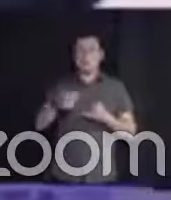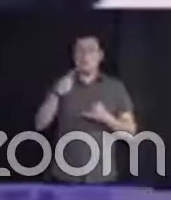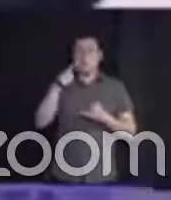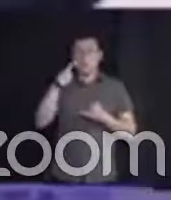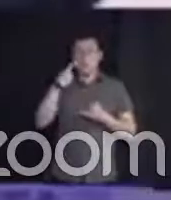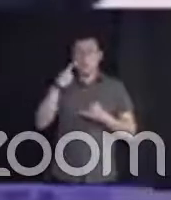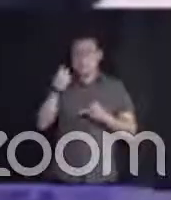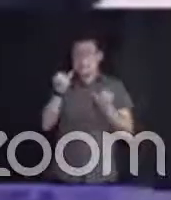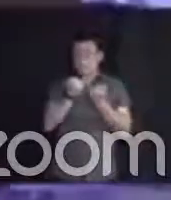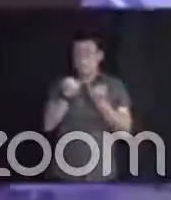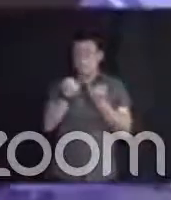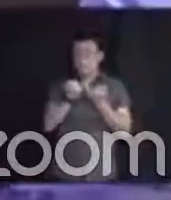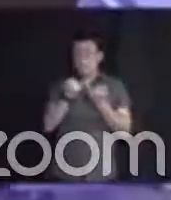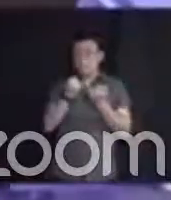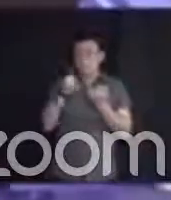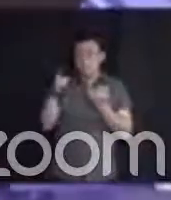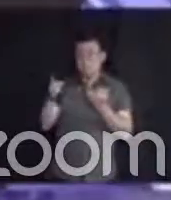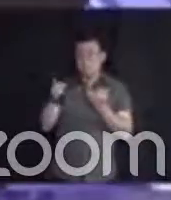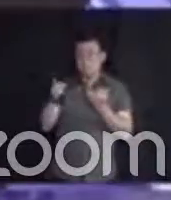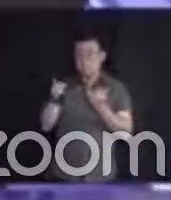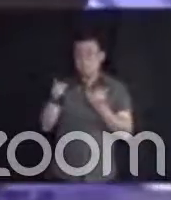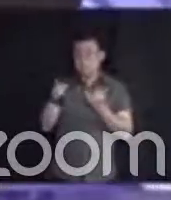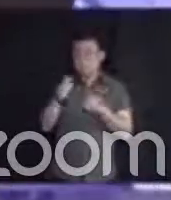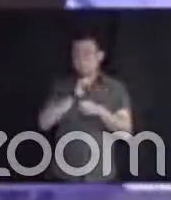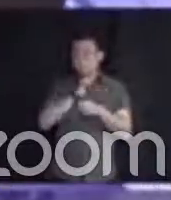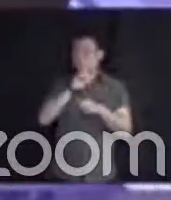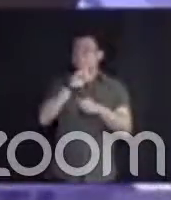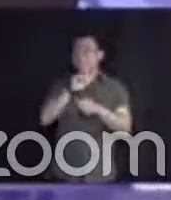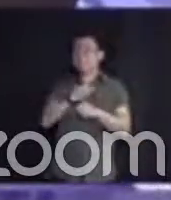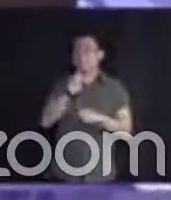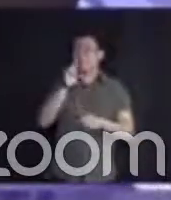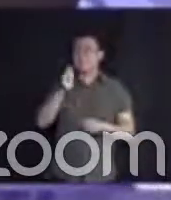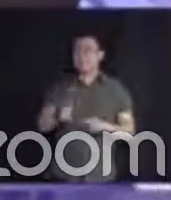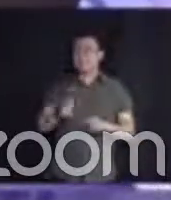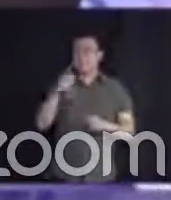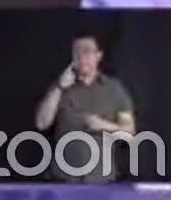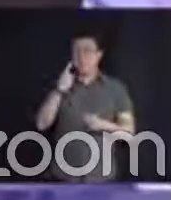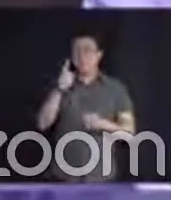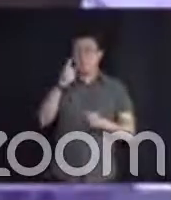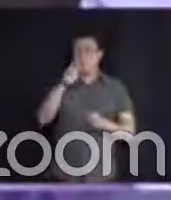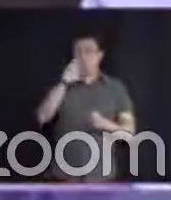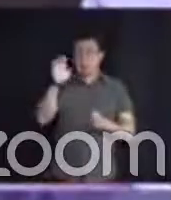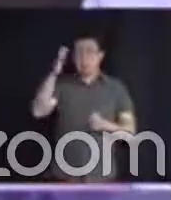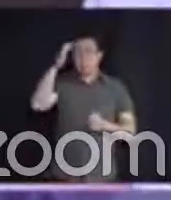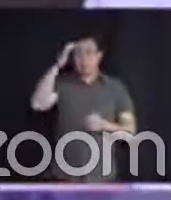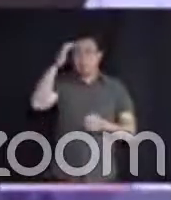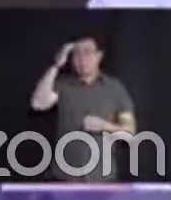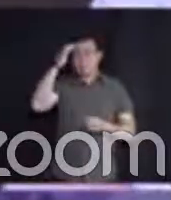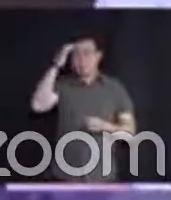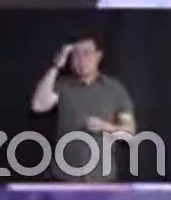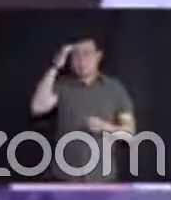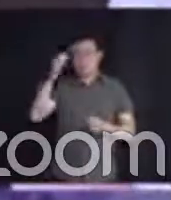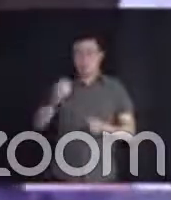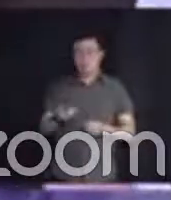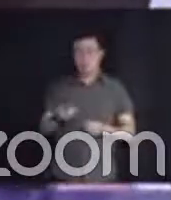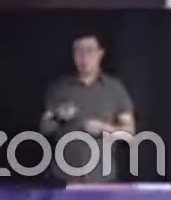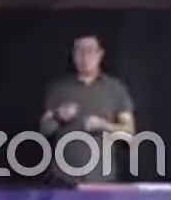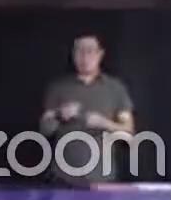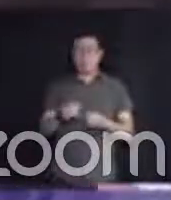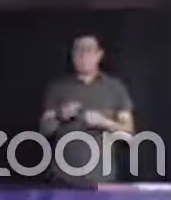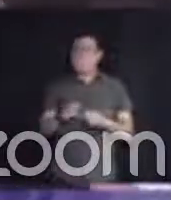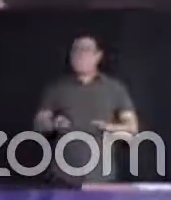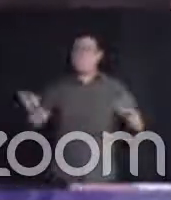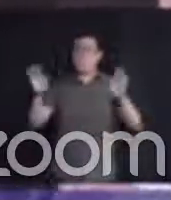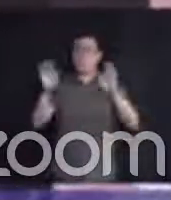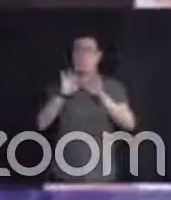también es un momento muy especial porque pues es un reconocimiento muy importante. Y bueno, con